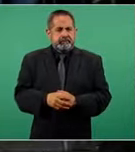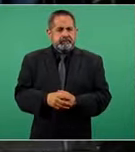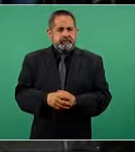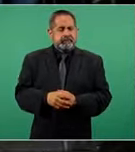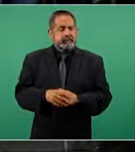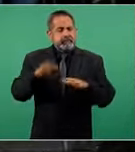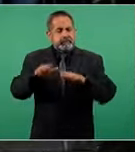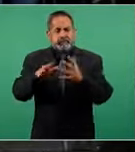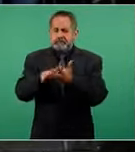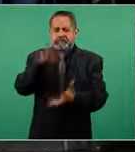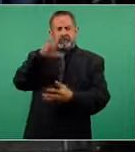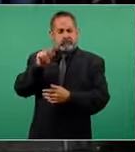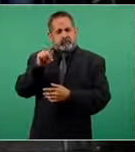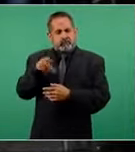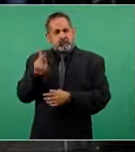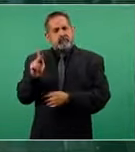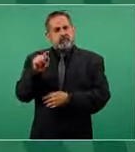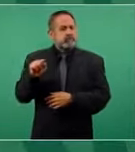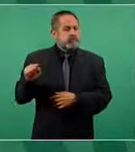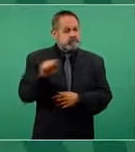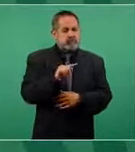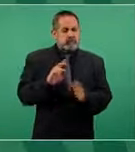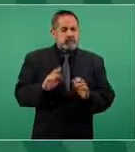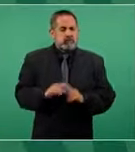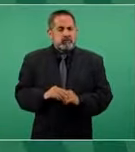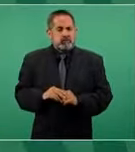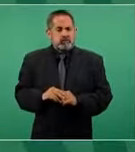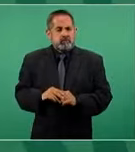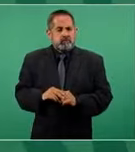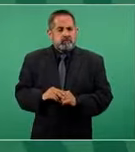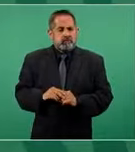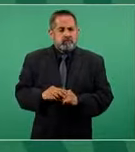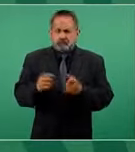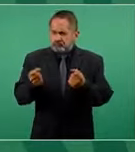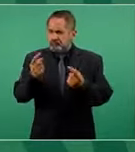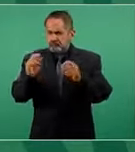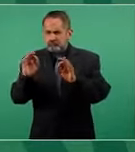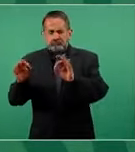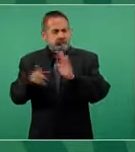no es la mayoría, pero sí es un periodismo